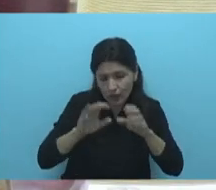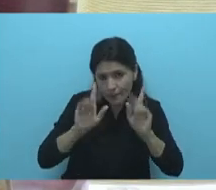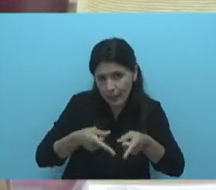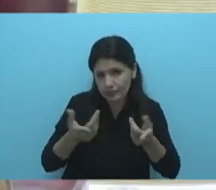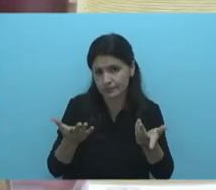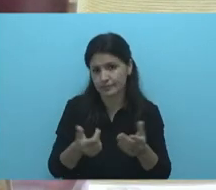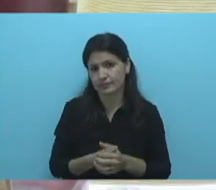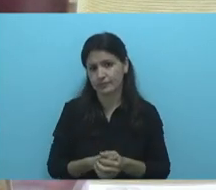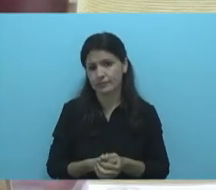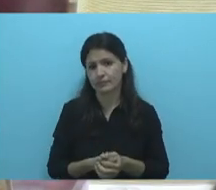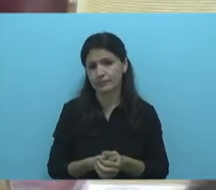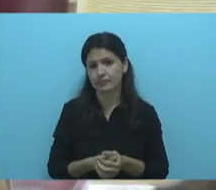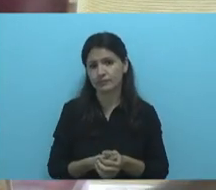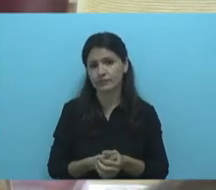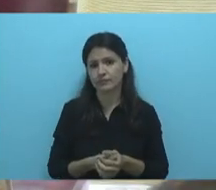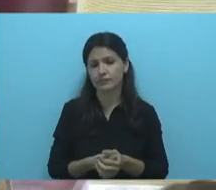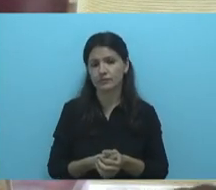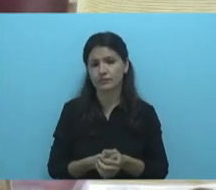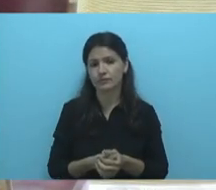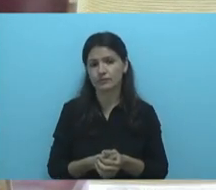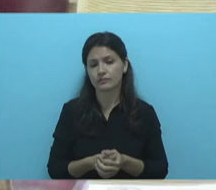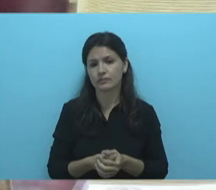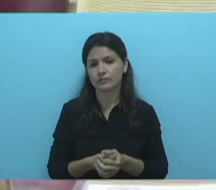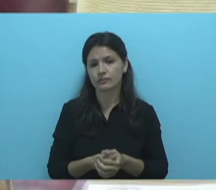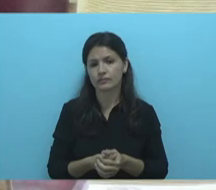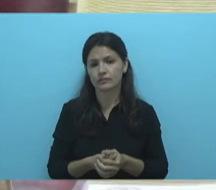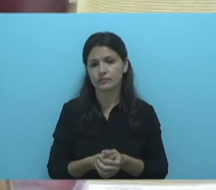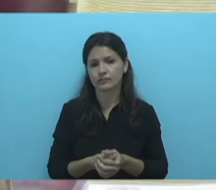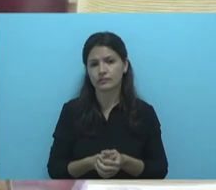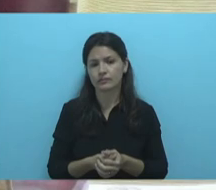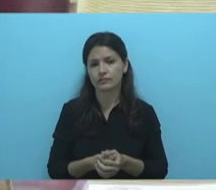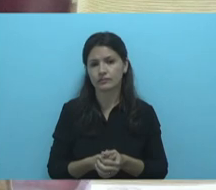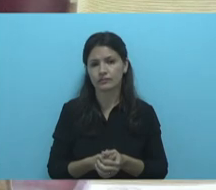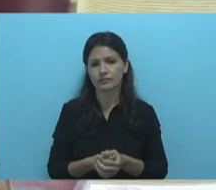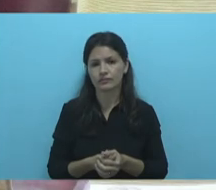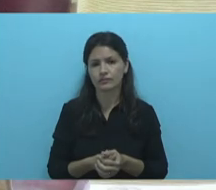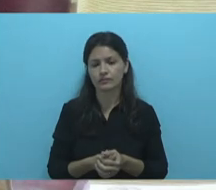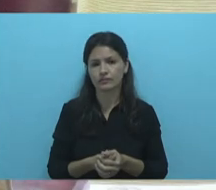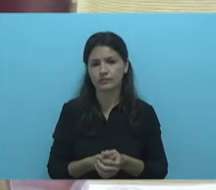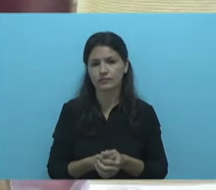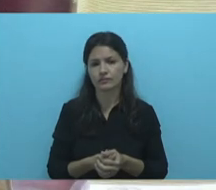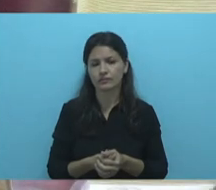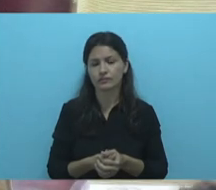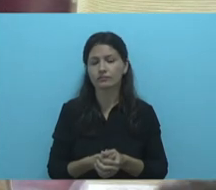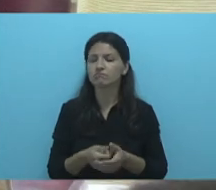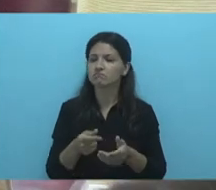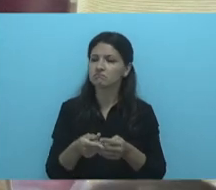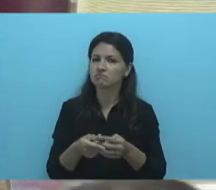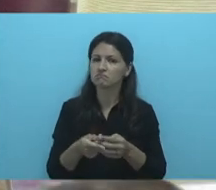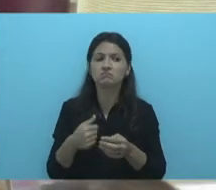esta nueva modalidad delictiva. También quiero señalar que en el marco de estos